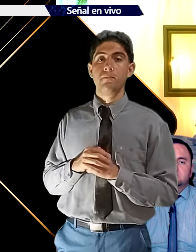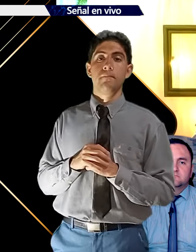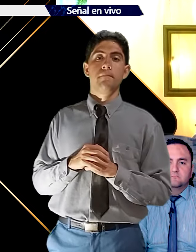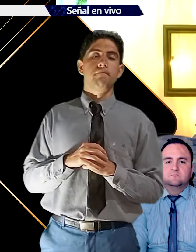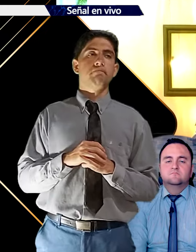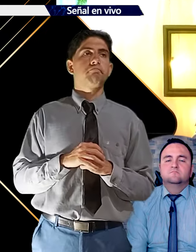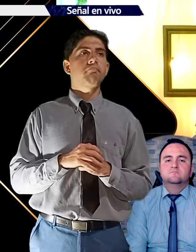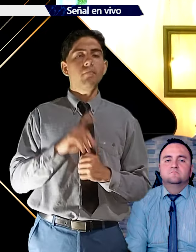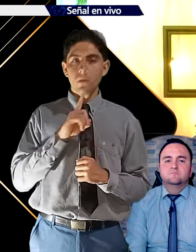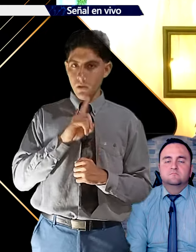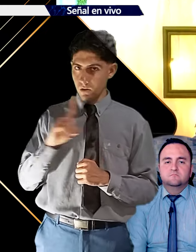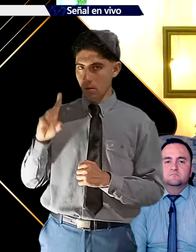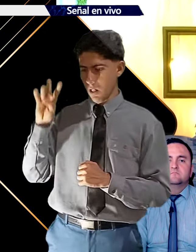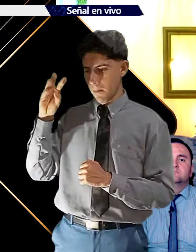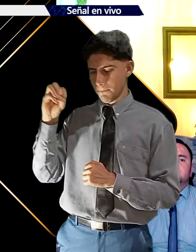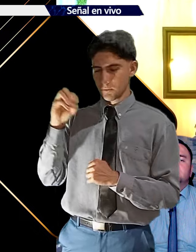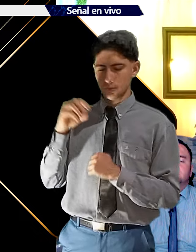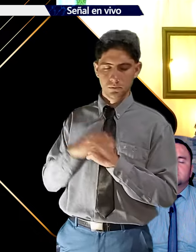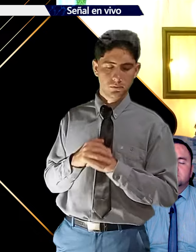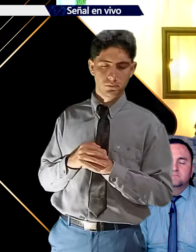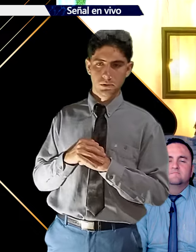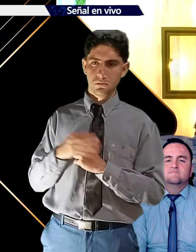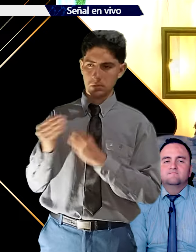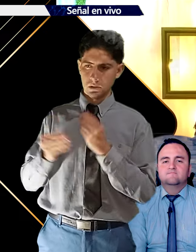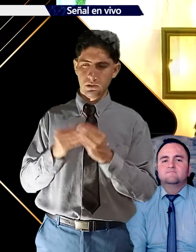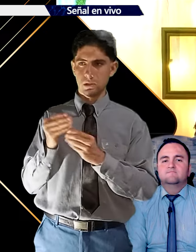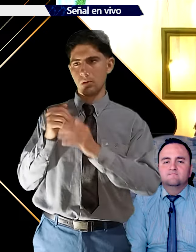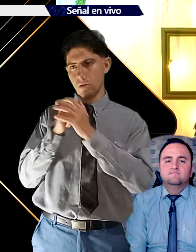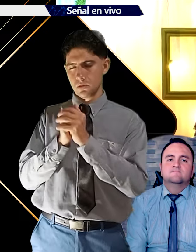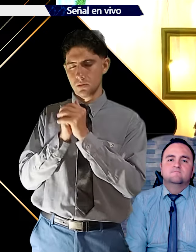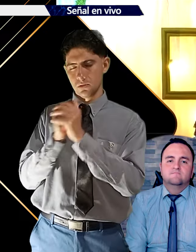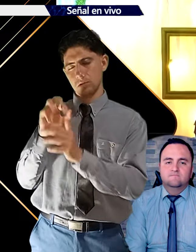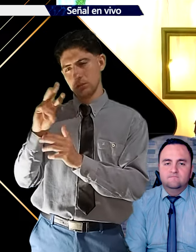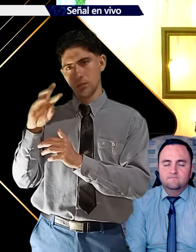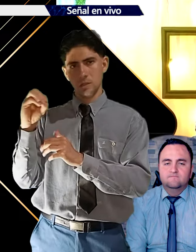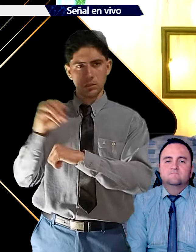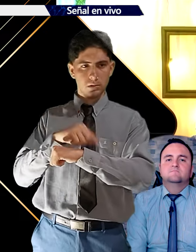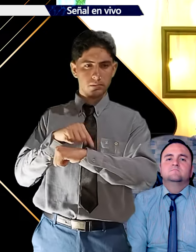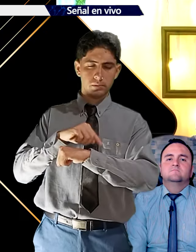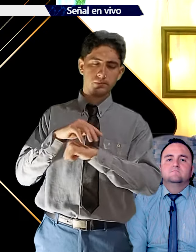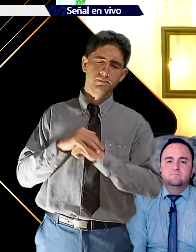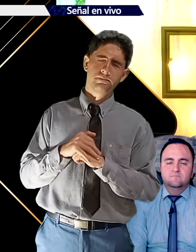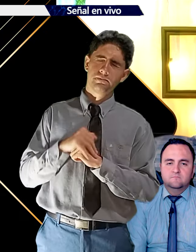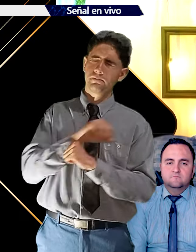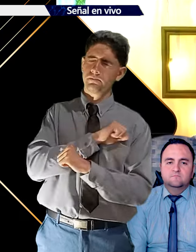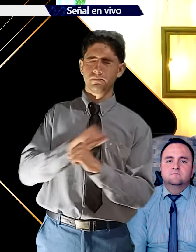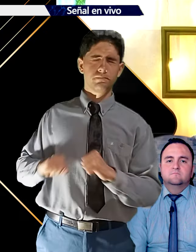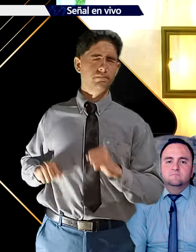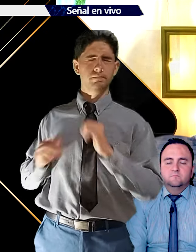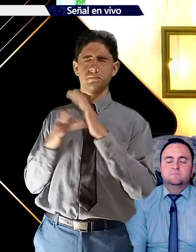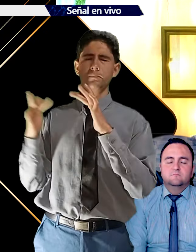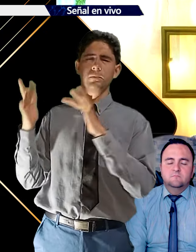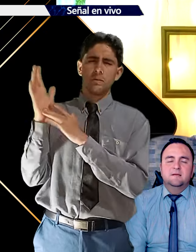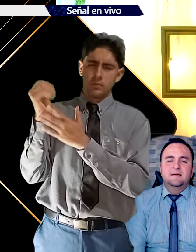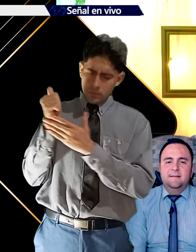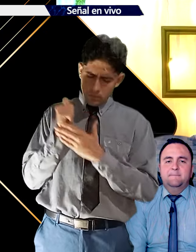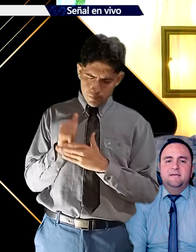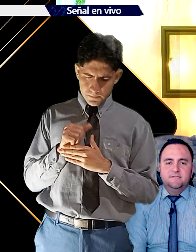esposo. Dígale, mi amor, vamos a hacer algo. Vamos a hacer un programita de oración una semana. Así sea 30 minutos diarios, pero programa.